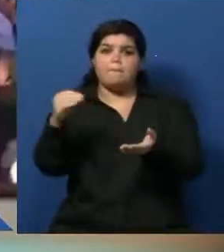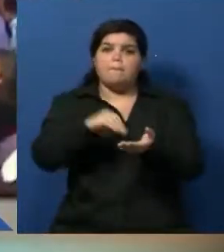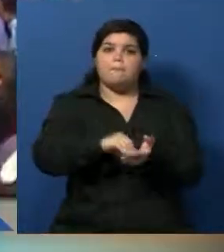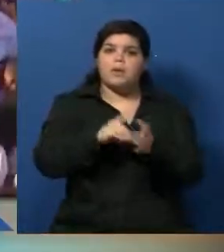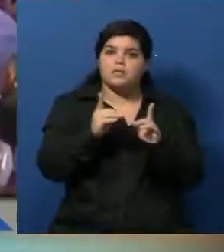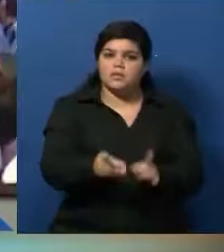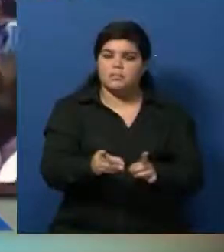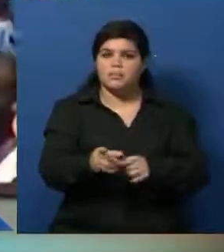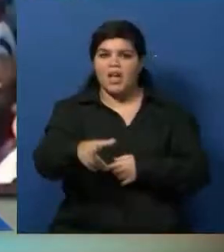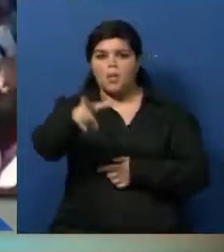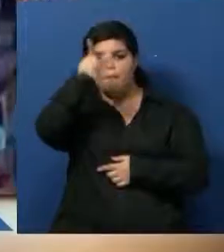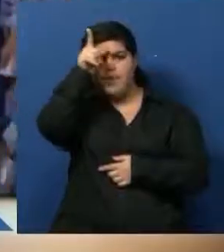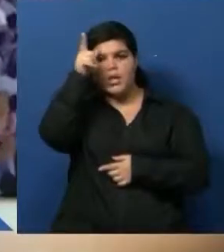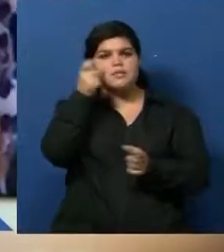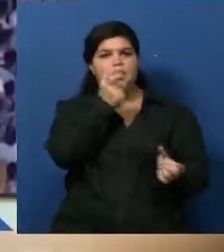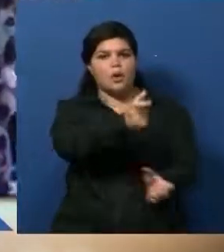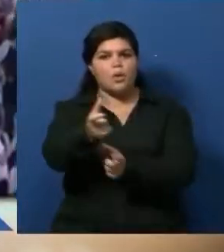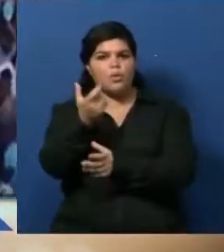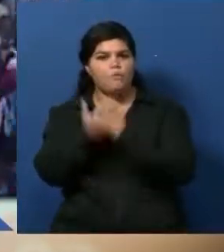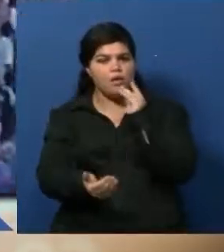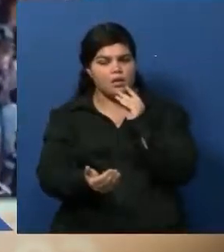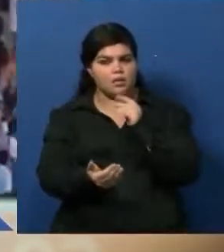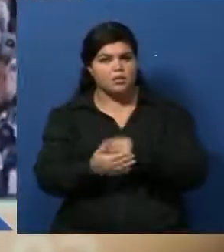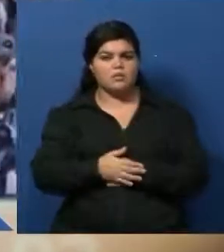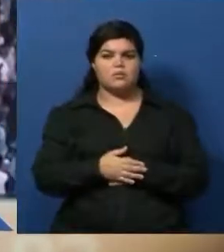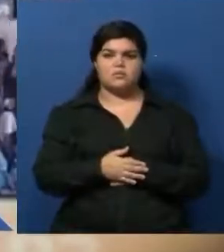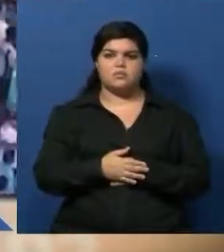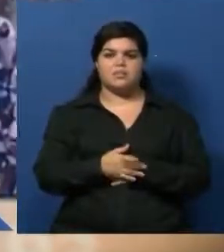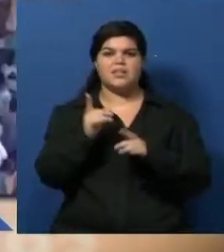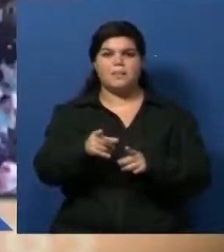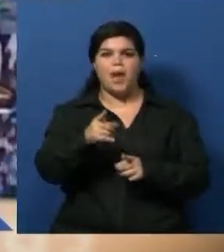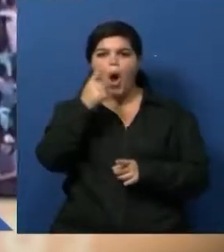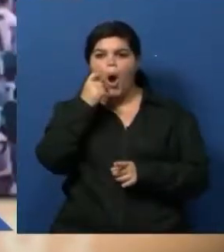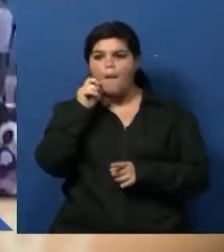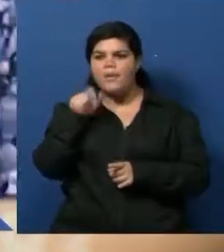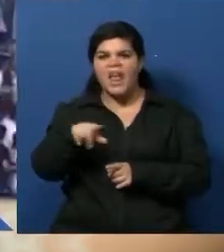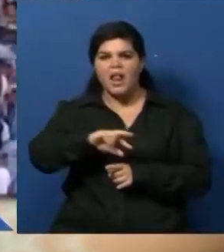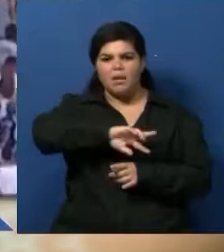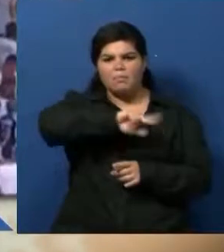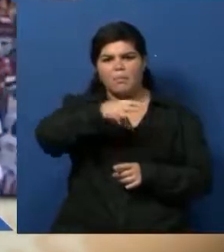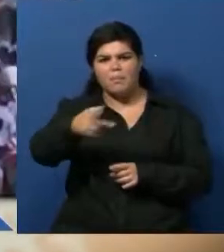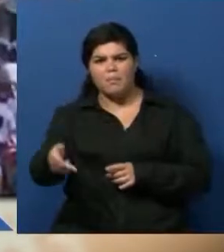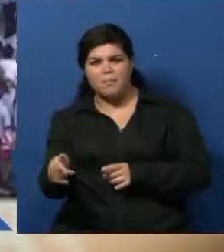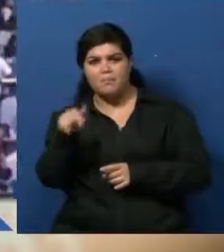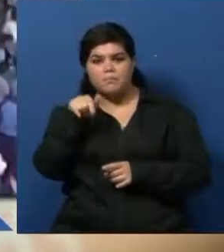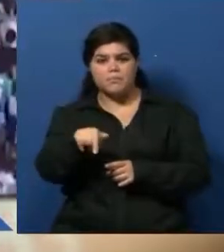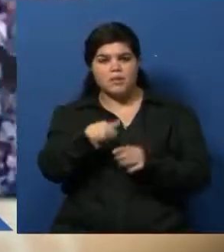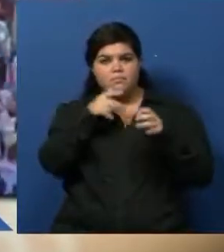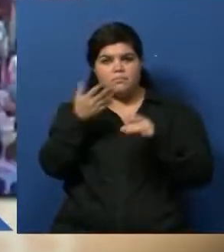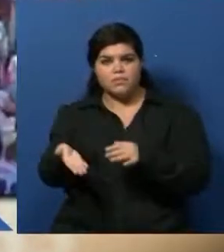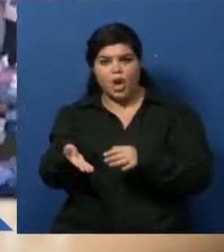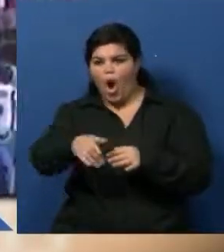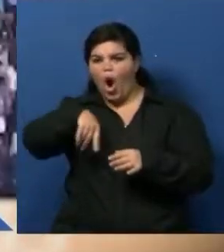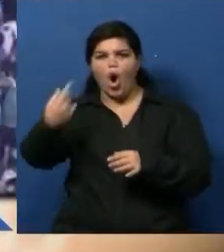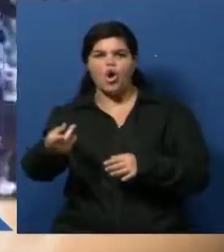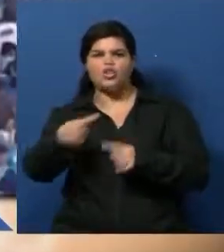evidentemente falló el operativo de seguridad, a esto hay que agregarle que una vez que el chico se cayó y que estaba moribundo en la tribuna, otros imbéciles